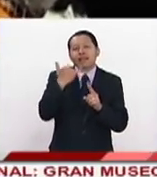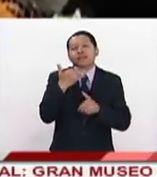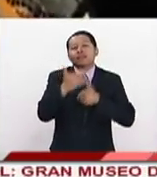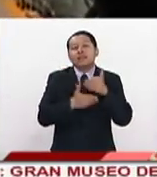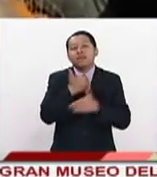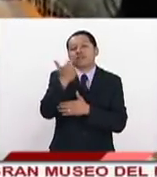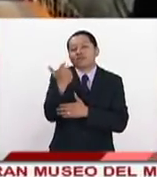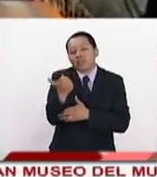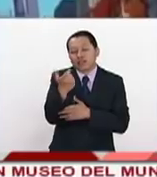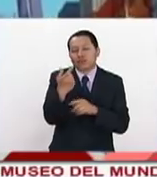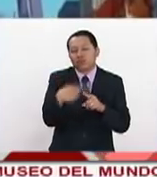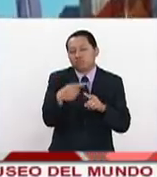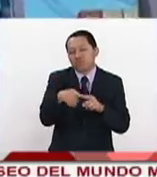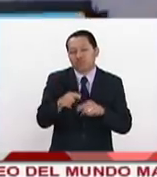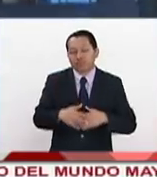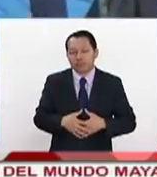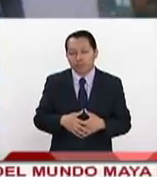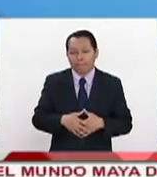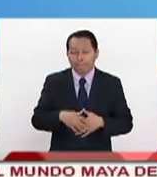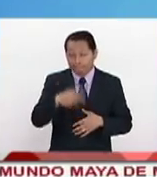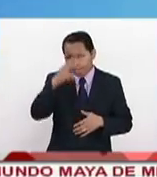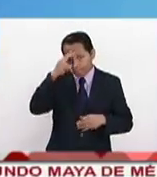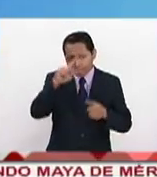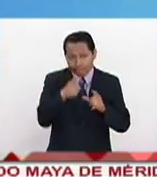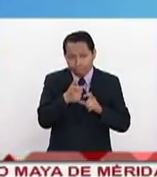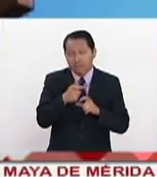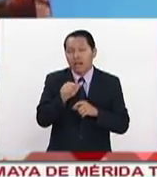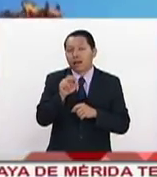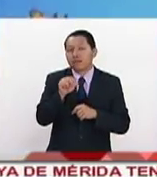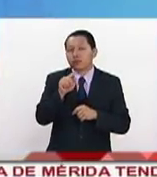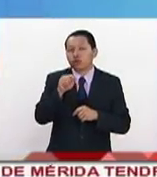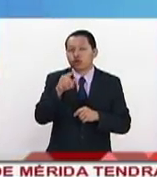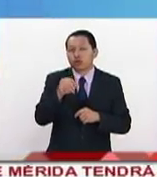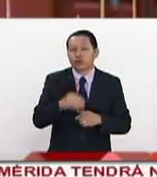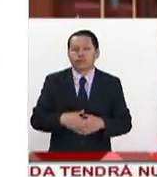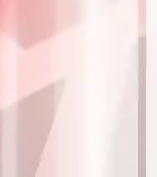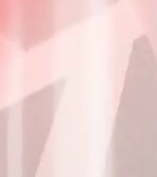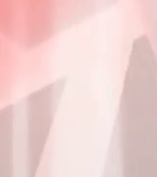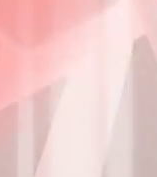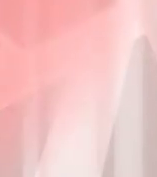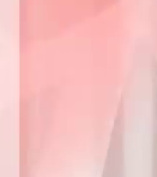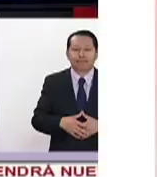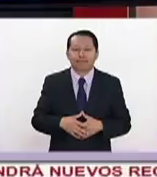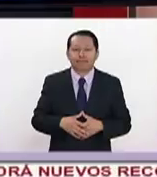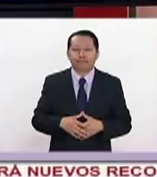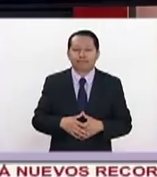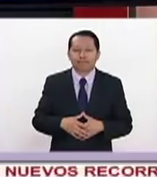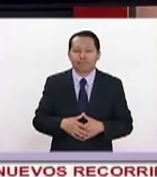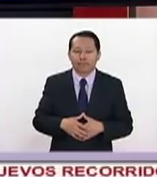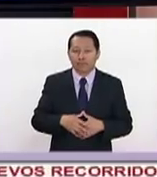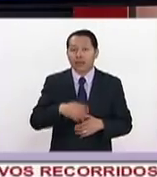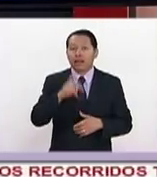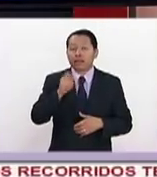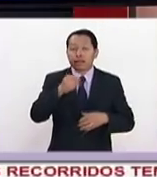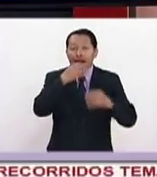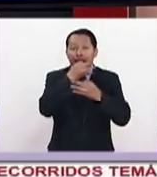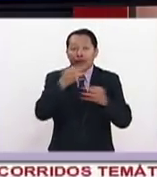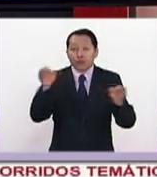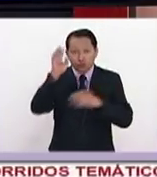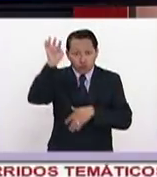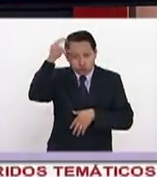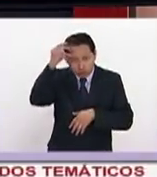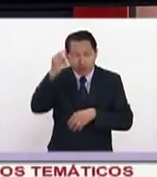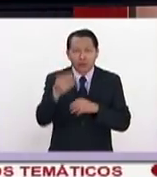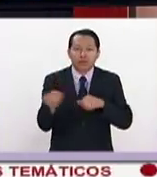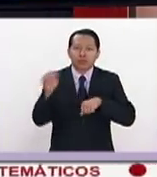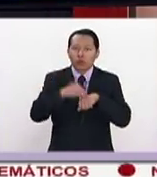servicios financieros, entre otros. Para México al Día, Antonio López. Y después del anuncio del presidente Trump